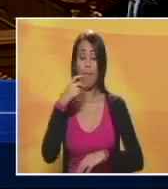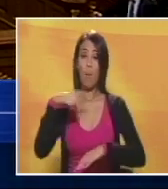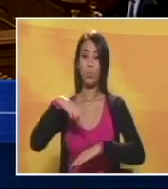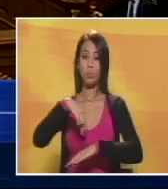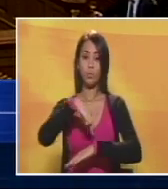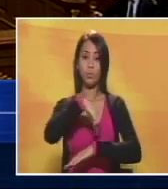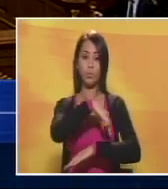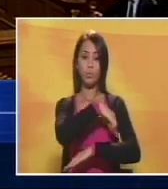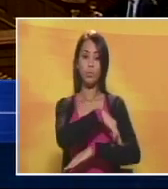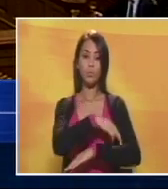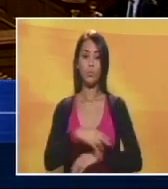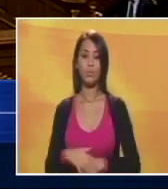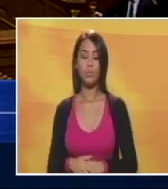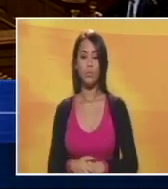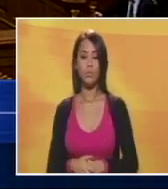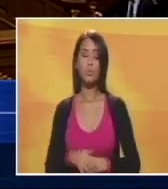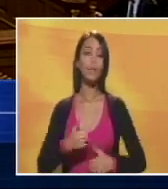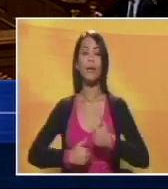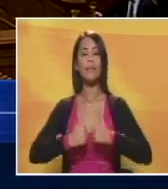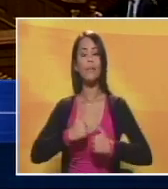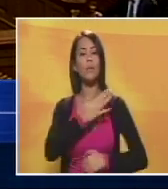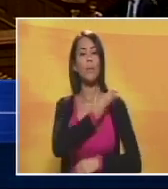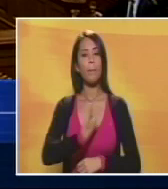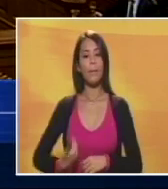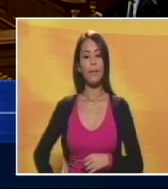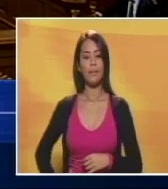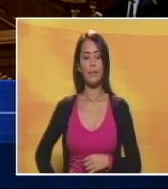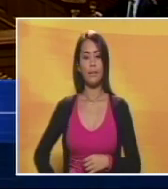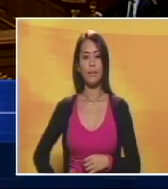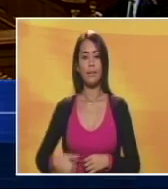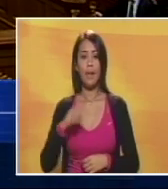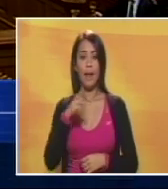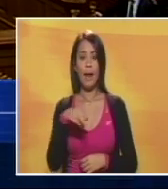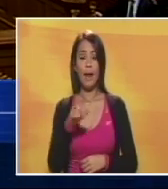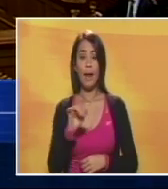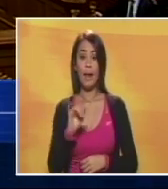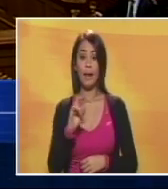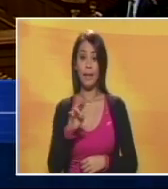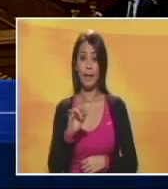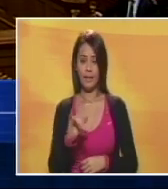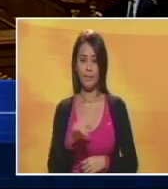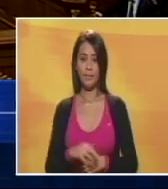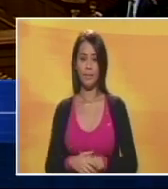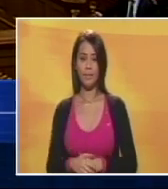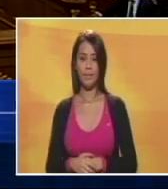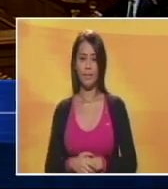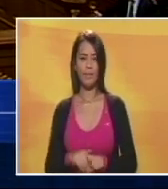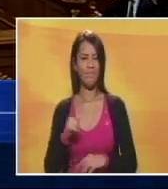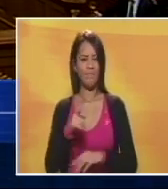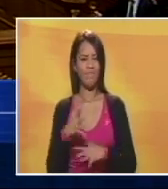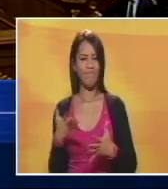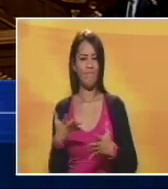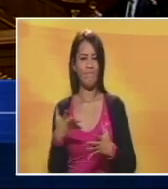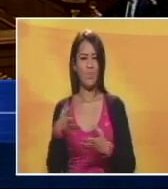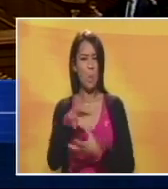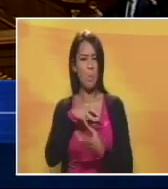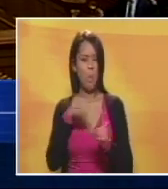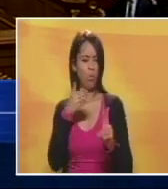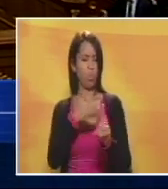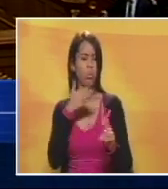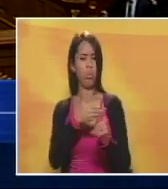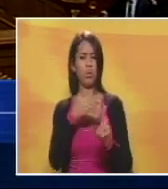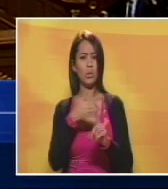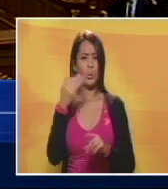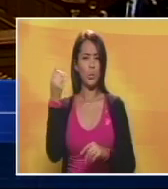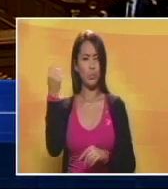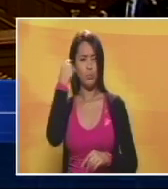recorrido que realizaba el candidato presidencial Henry Falcón, y en ese hecho pues resultó agredido con un impacto